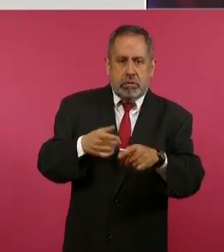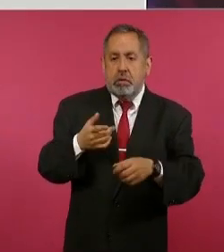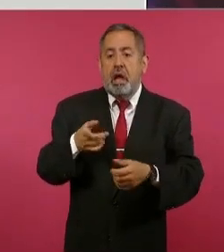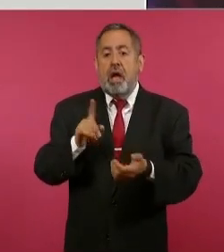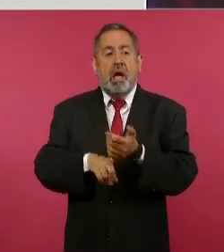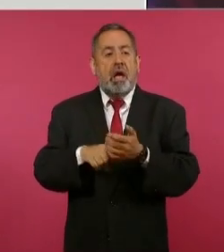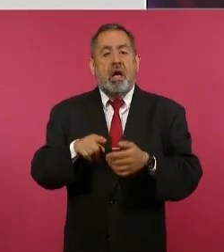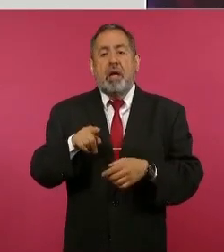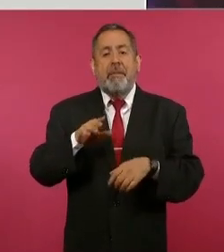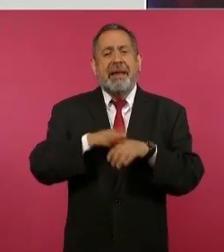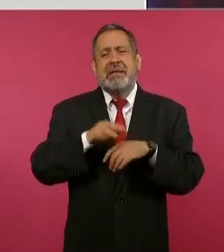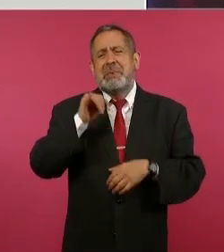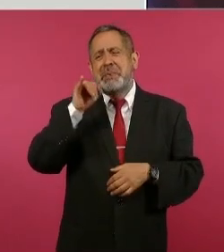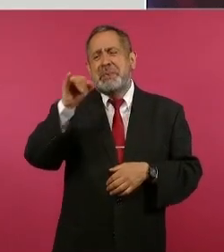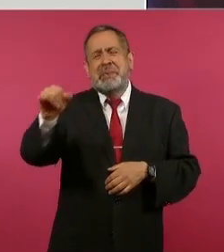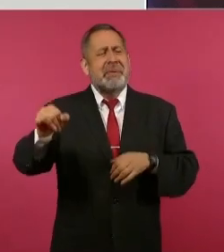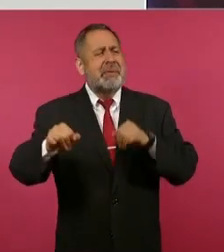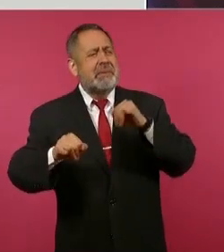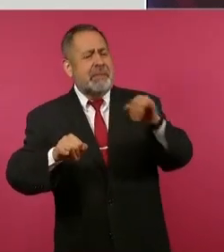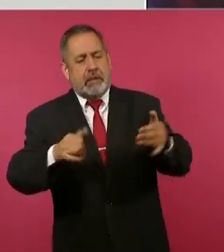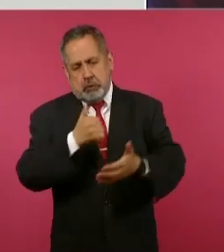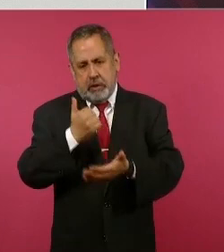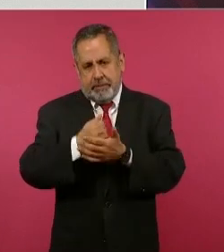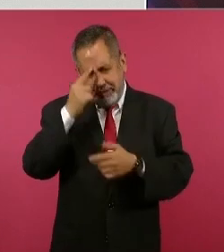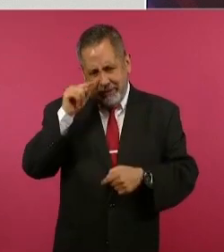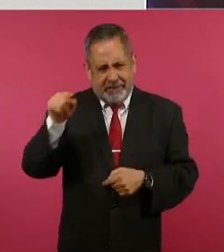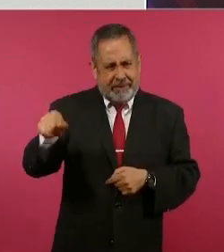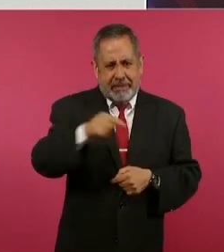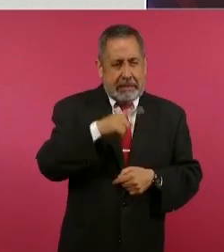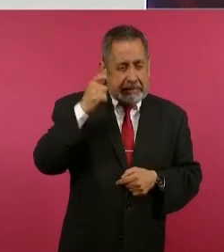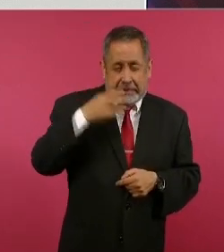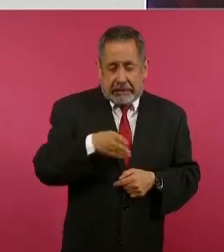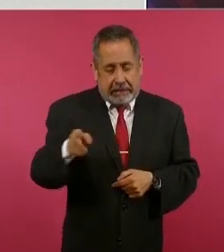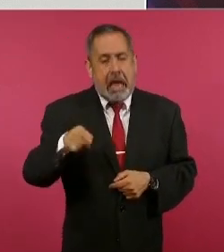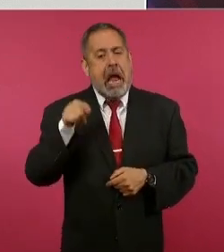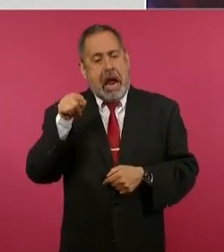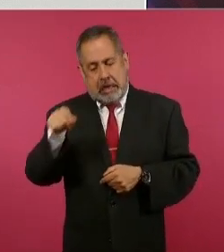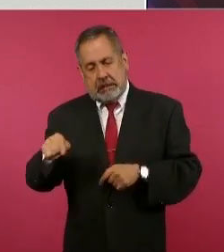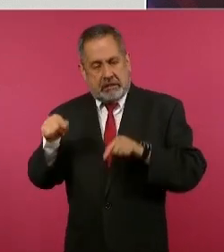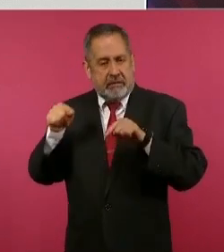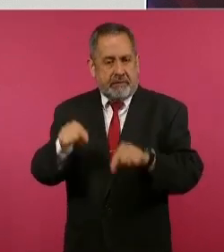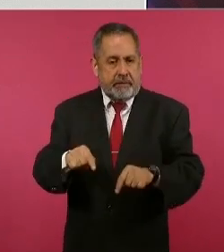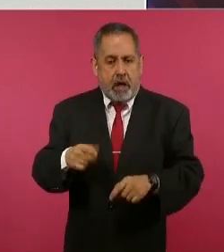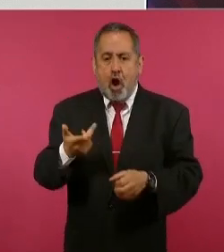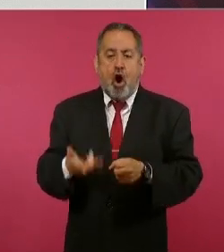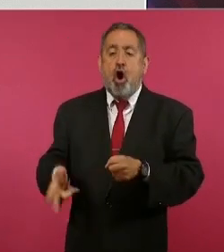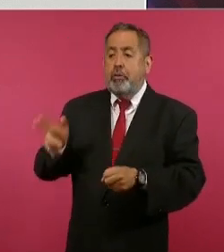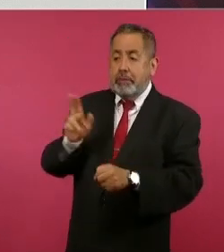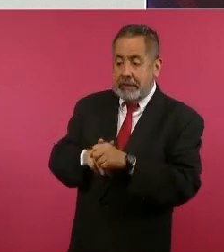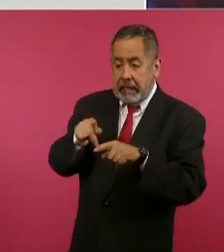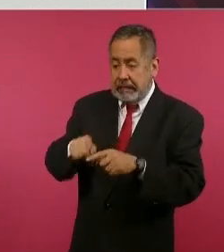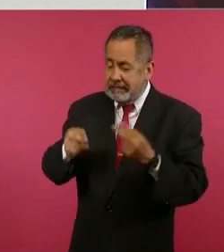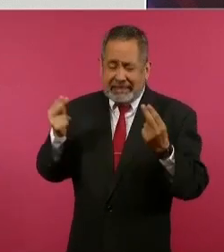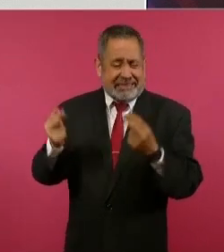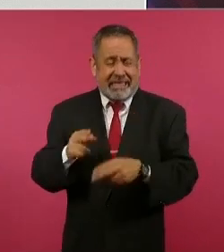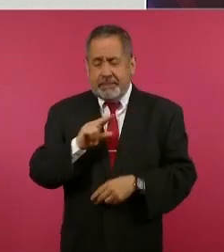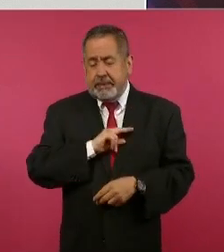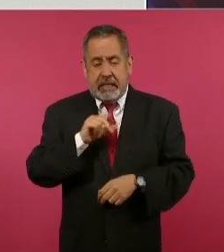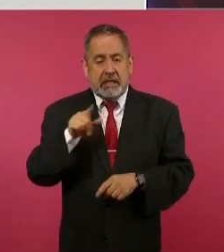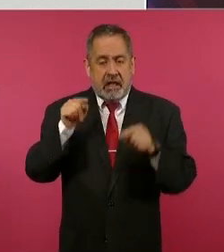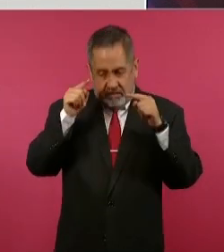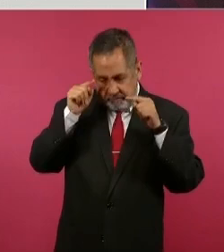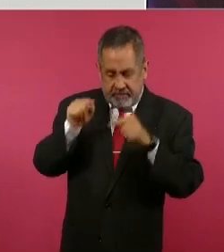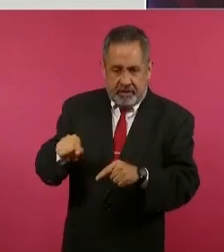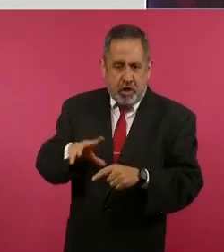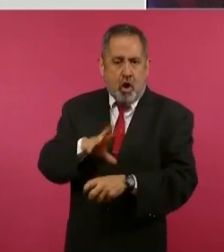de alta, muy alta marginación o de difícil acceso. Nos concentramos aquí en un hospital que requería especialistas y